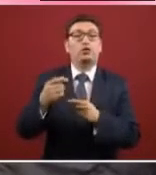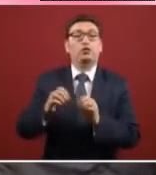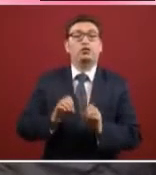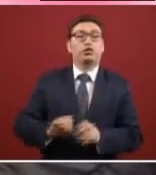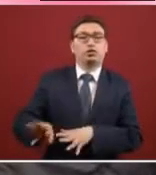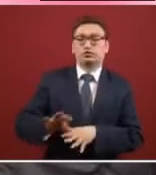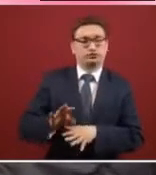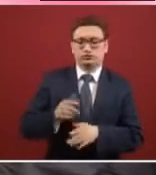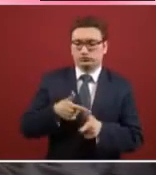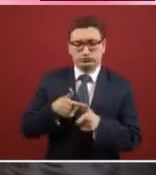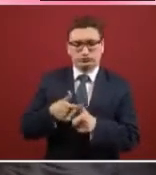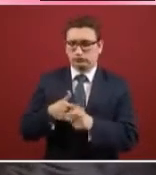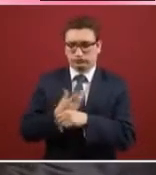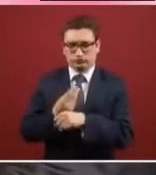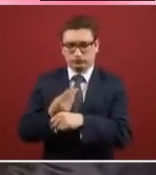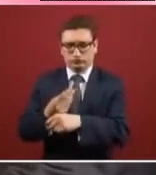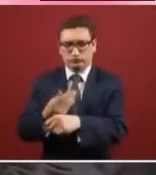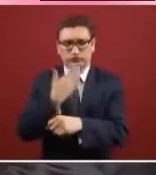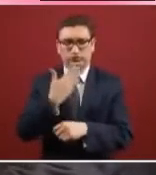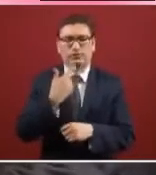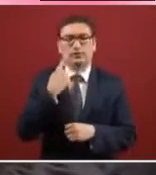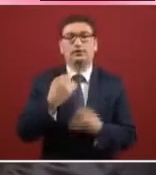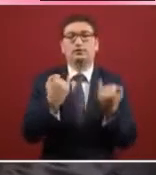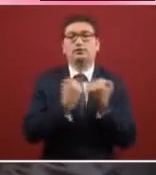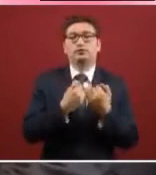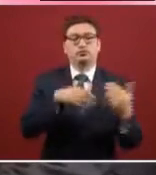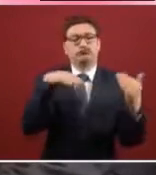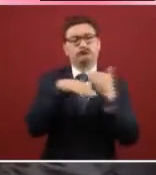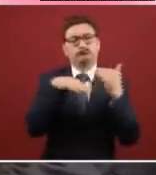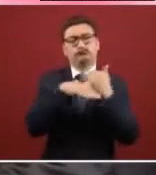en cuanto a la modernización de las carreteras,